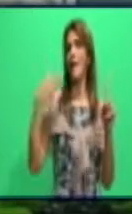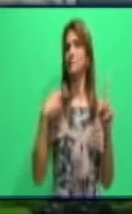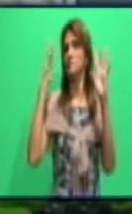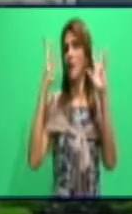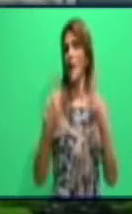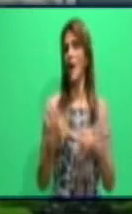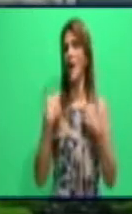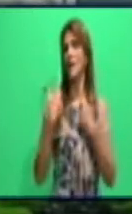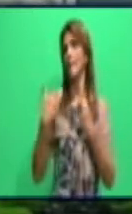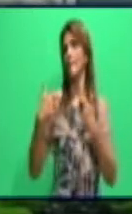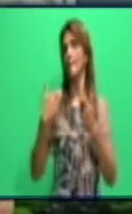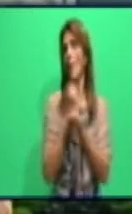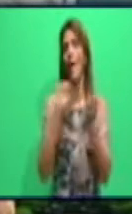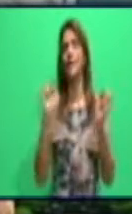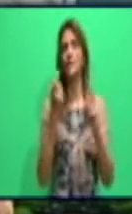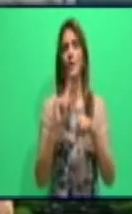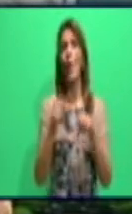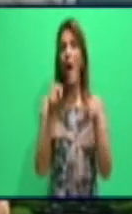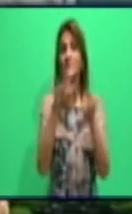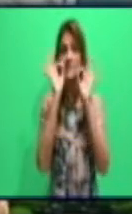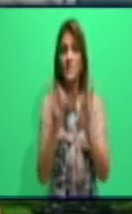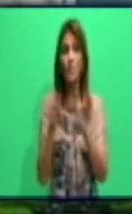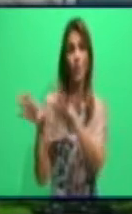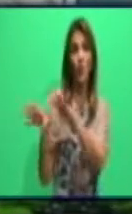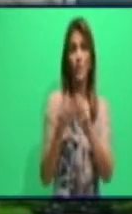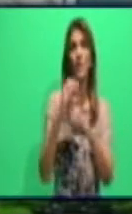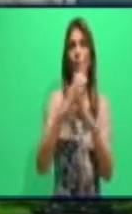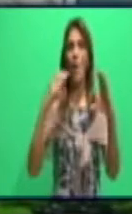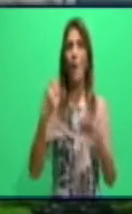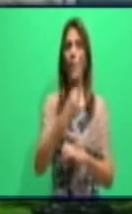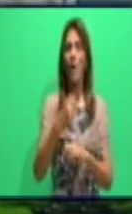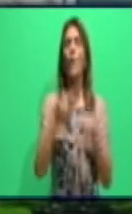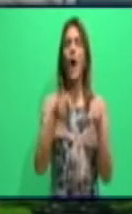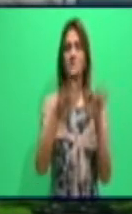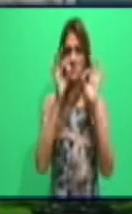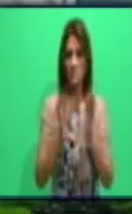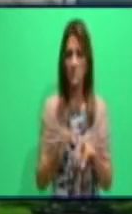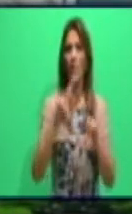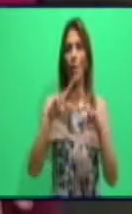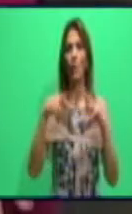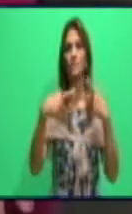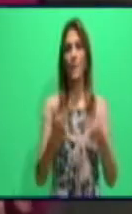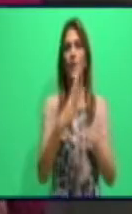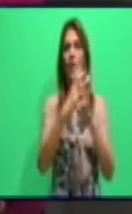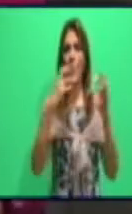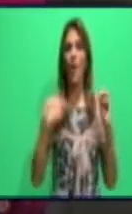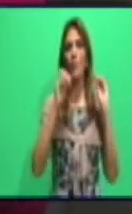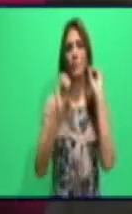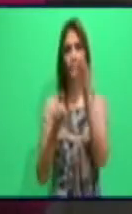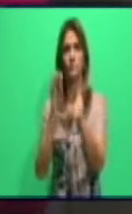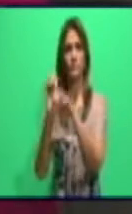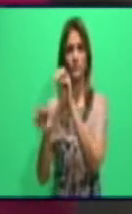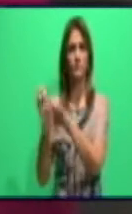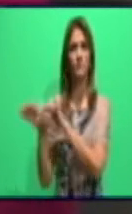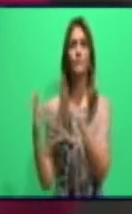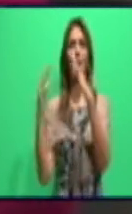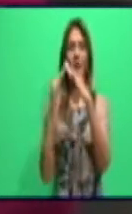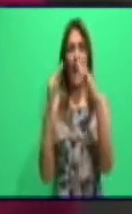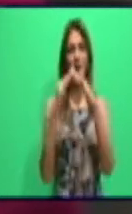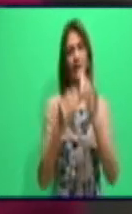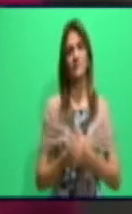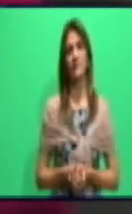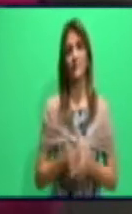en un ómnibus, así mismo lo regresan a su área de salud. ¿Es así, doctora? Así es, Yunel. Lo primero es